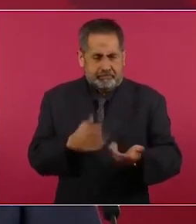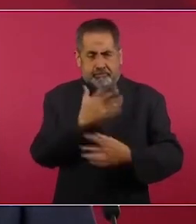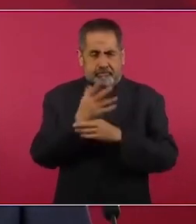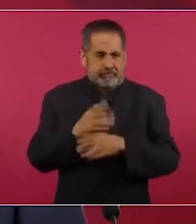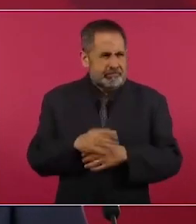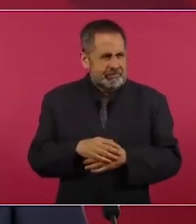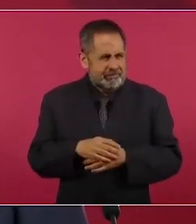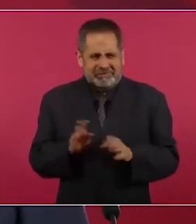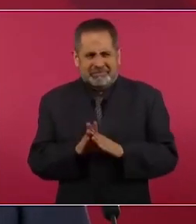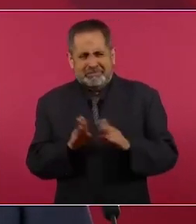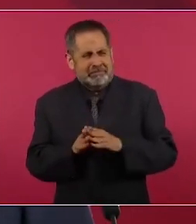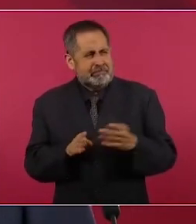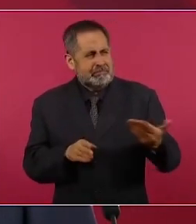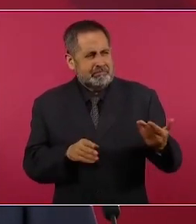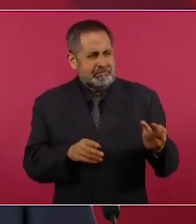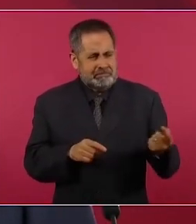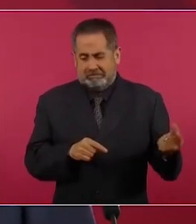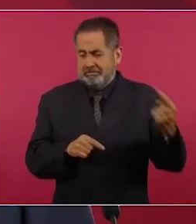¿cómo es